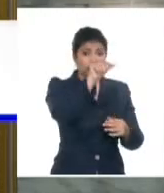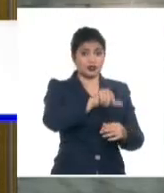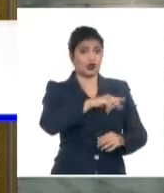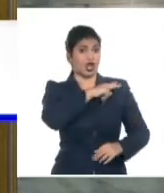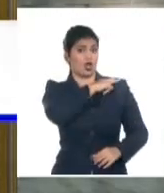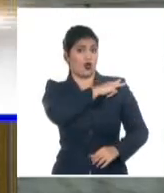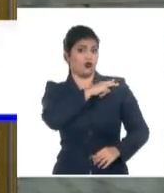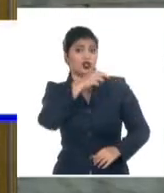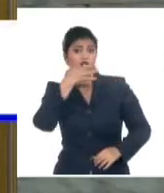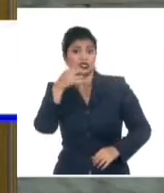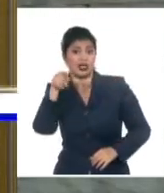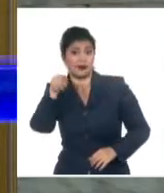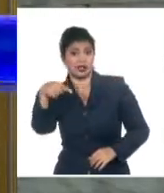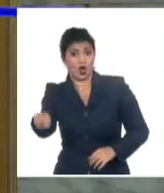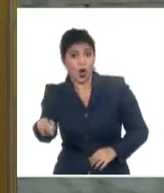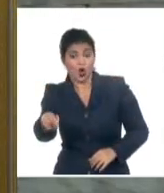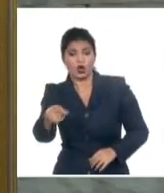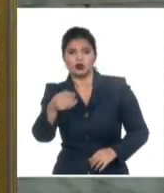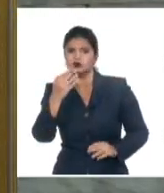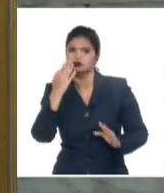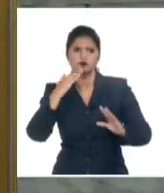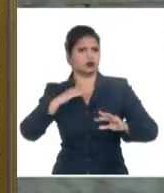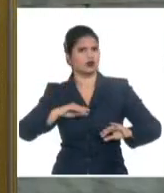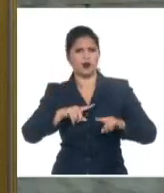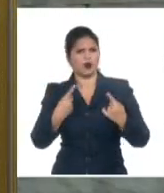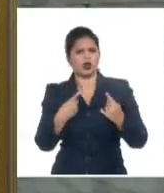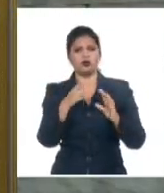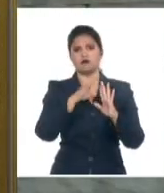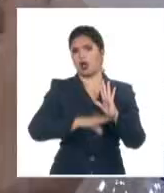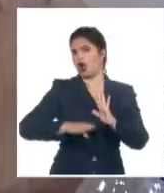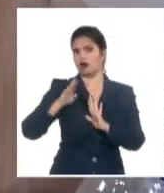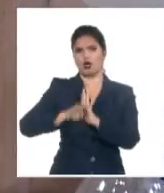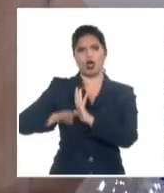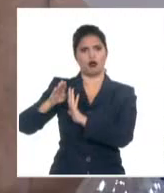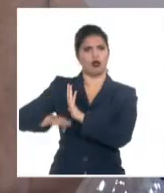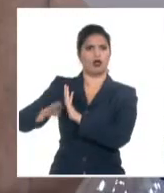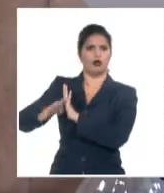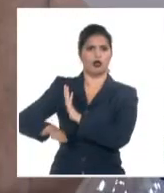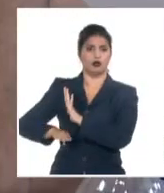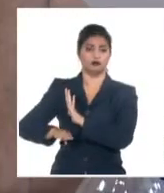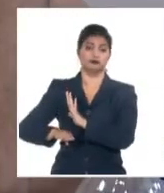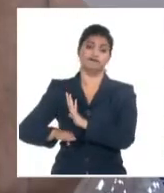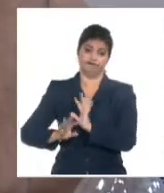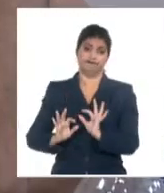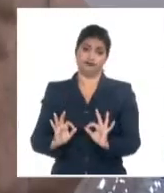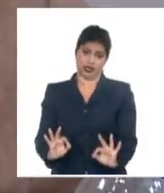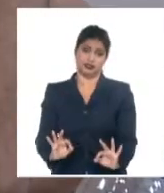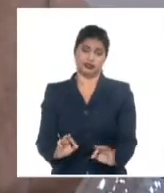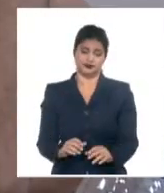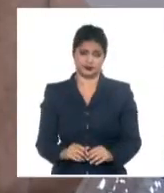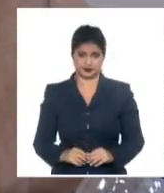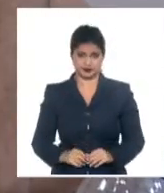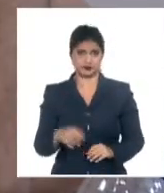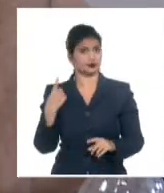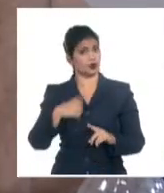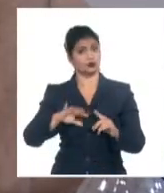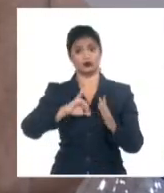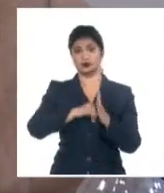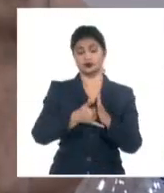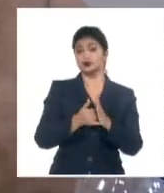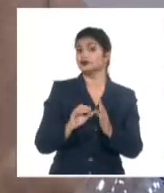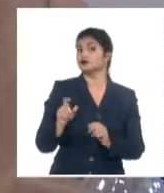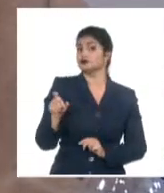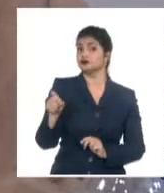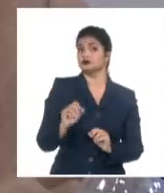no es el espacio idóneo, porque usted va a otras cosas, pero tiene que contribuir a prepararlo un poco. En otra de sus partes, el proyecto de informe final en